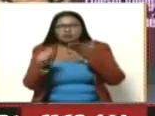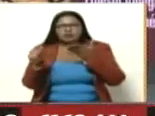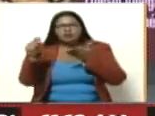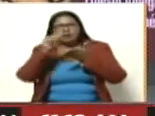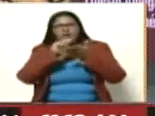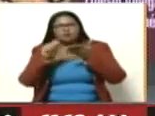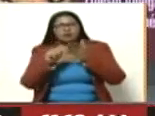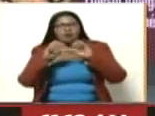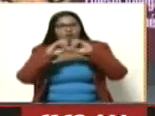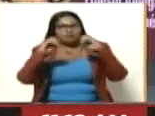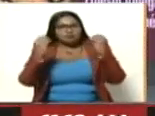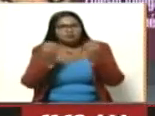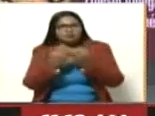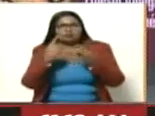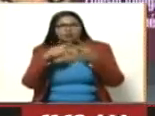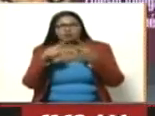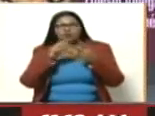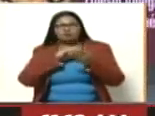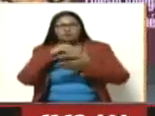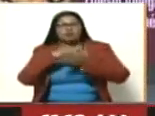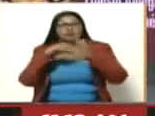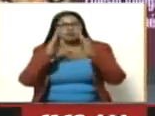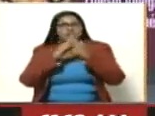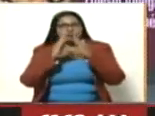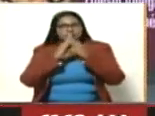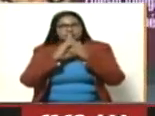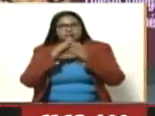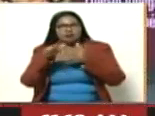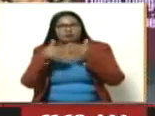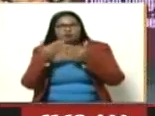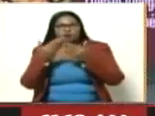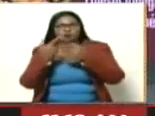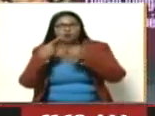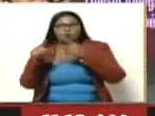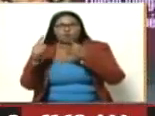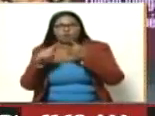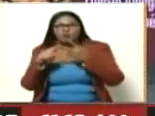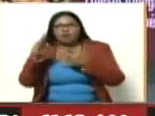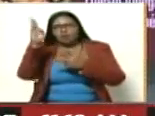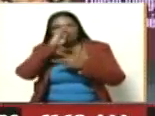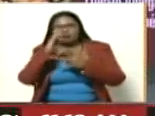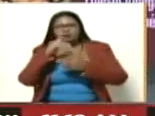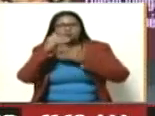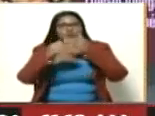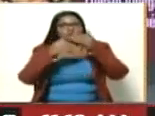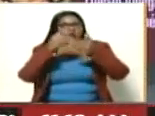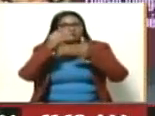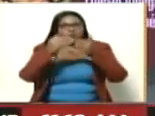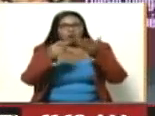en la oficina, otra en la casa, otra en Barinas, y así iba poco a poco